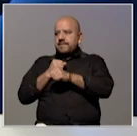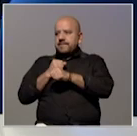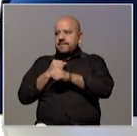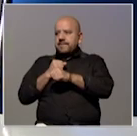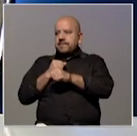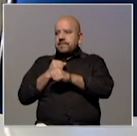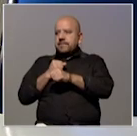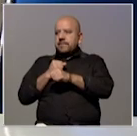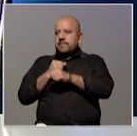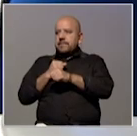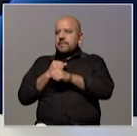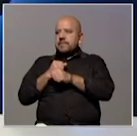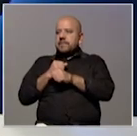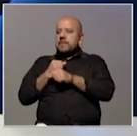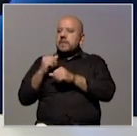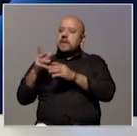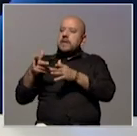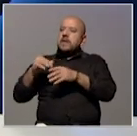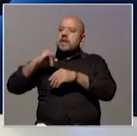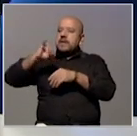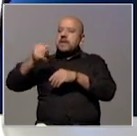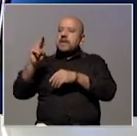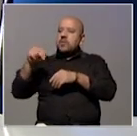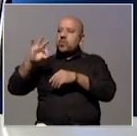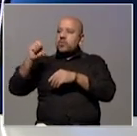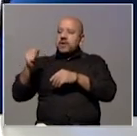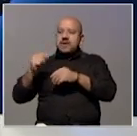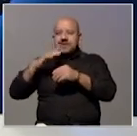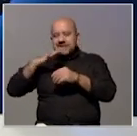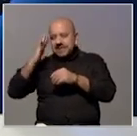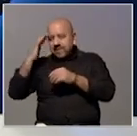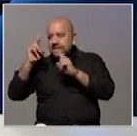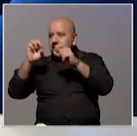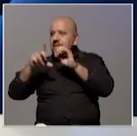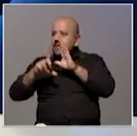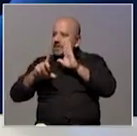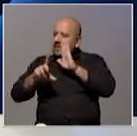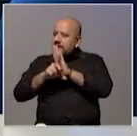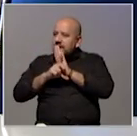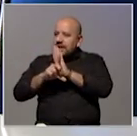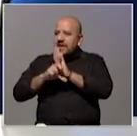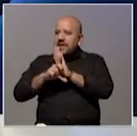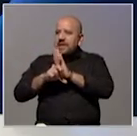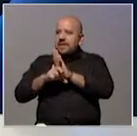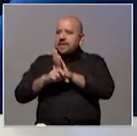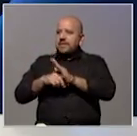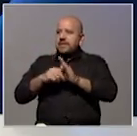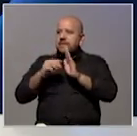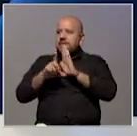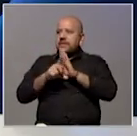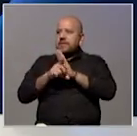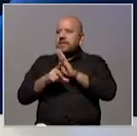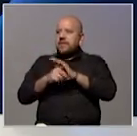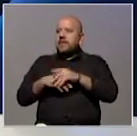la junta te entrena lo que es legislación porque sería una tarea análoga a la del parlamento nacional por eso decimos